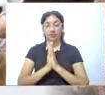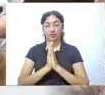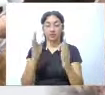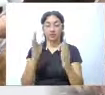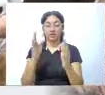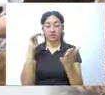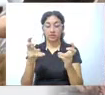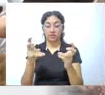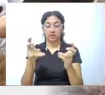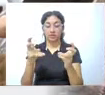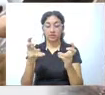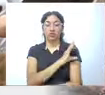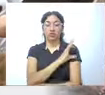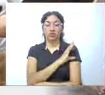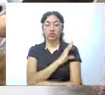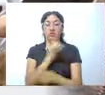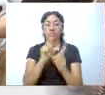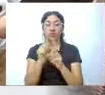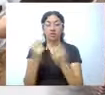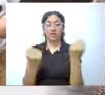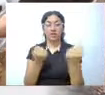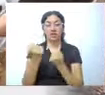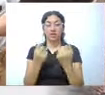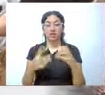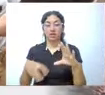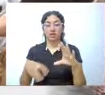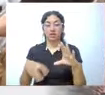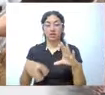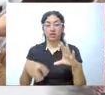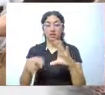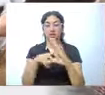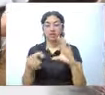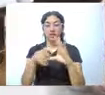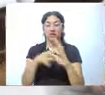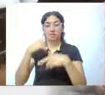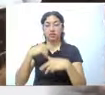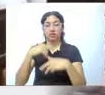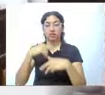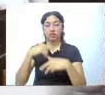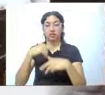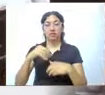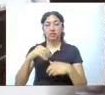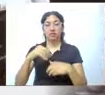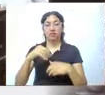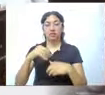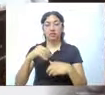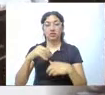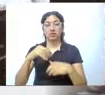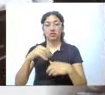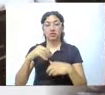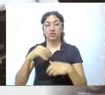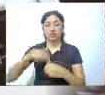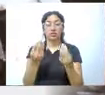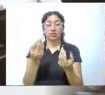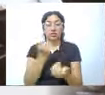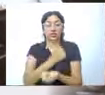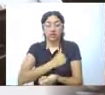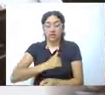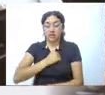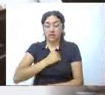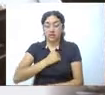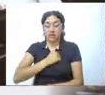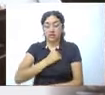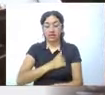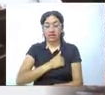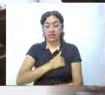la función de la administración de transporte de pasajeros regresa a la municipalidad de Lima El sustento es que desgraciadamente desde que latus se hizo